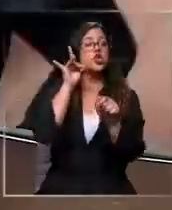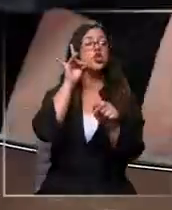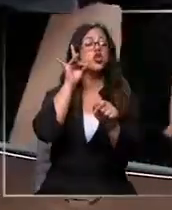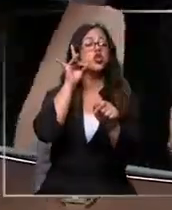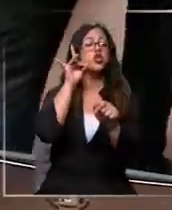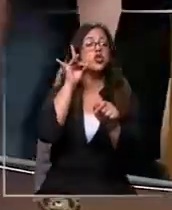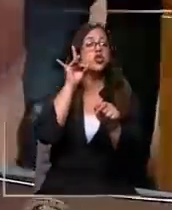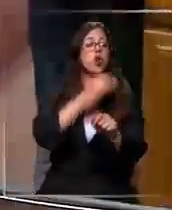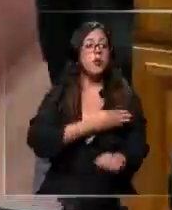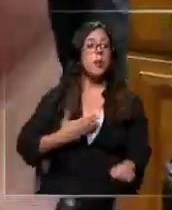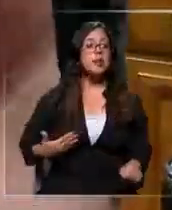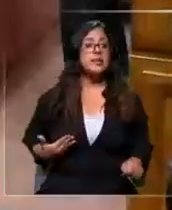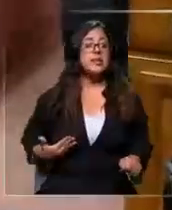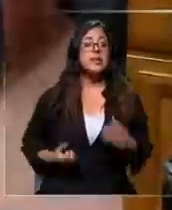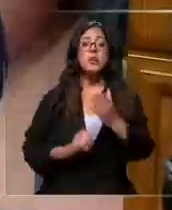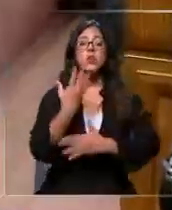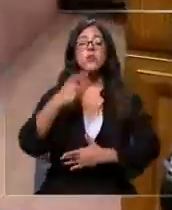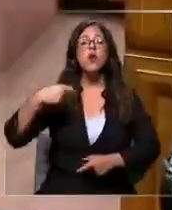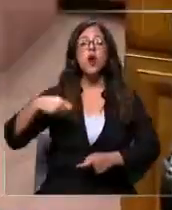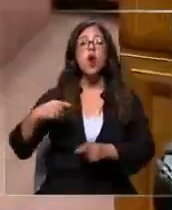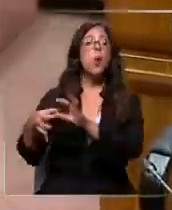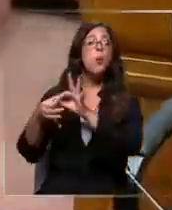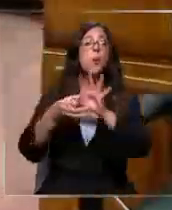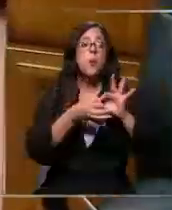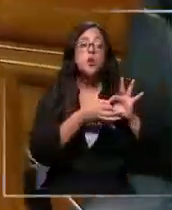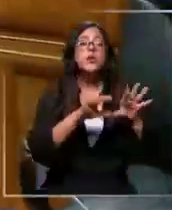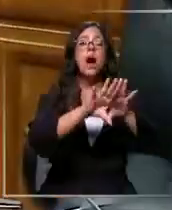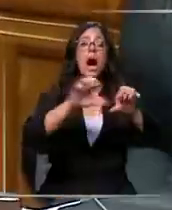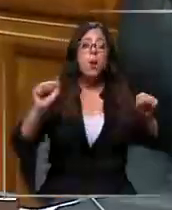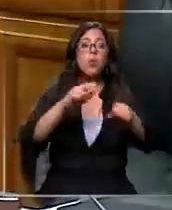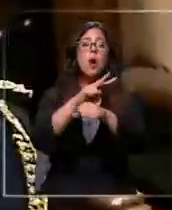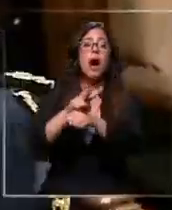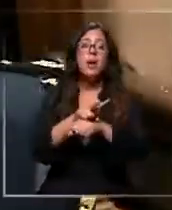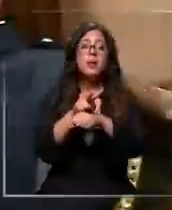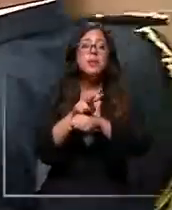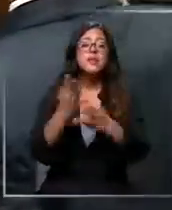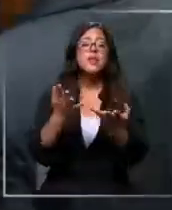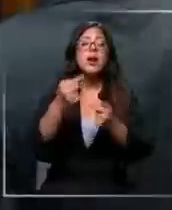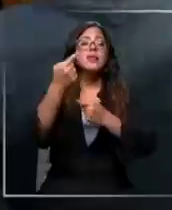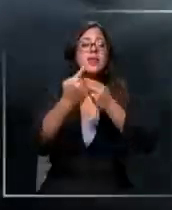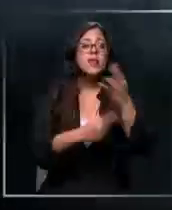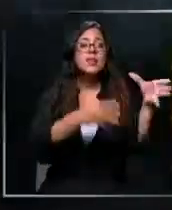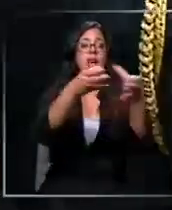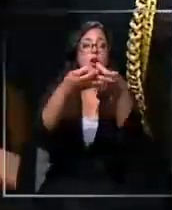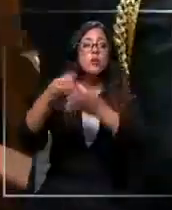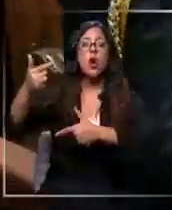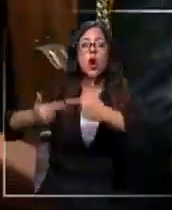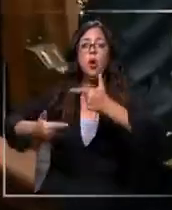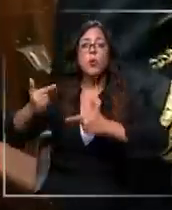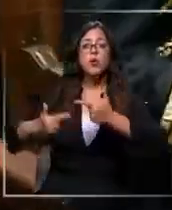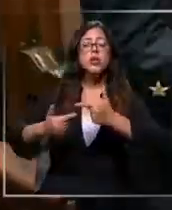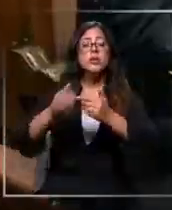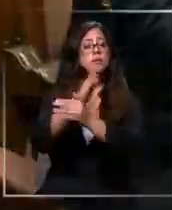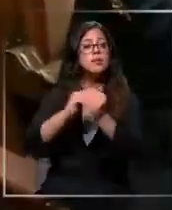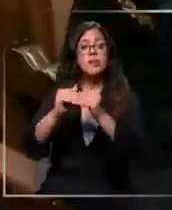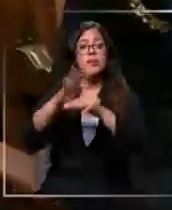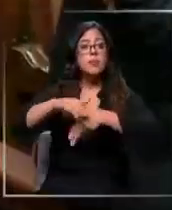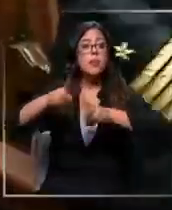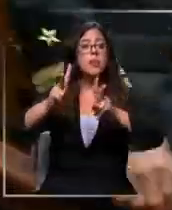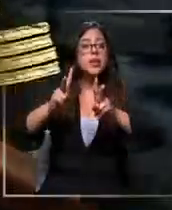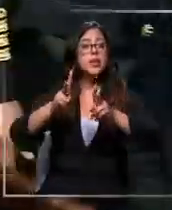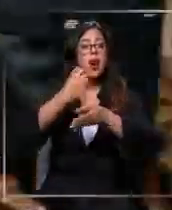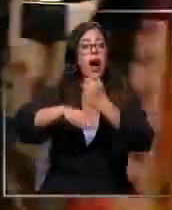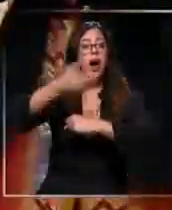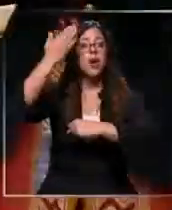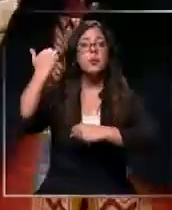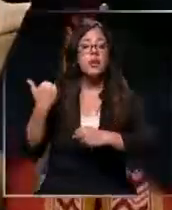la UDI como presidente del Senado fue posible gracias al acuerdo administrativo entre varias fuerzas políticas, el mismo que permitió el año